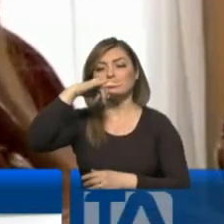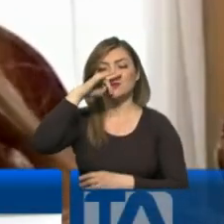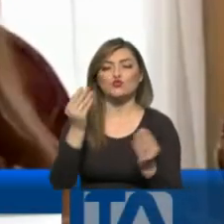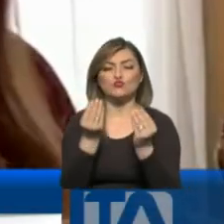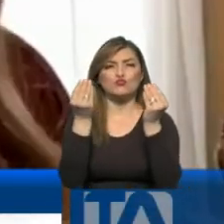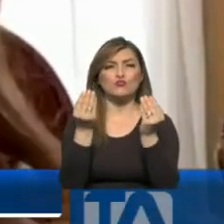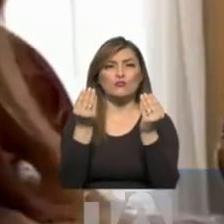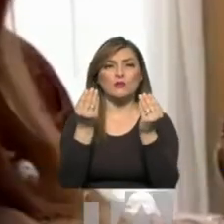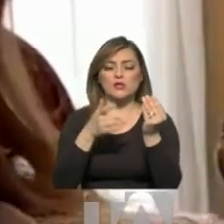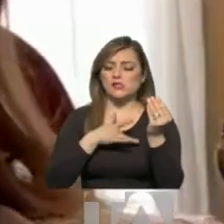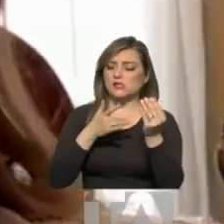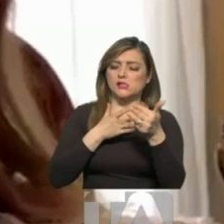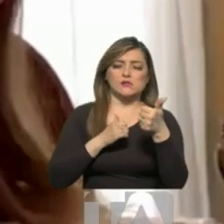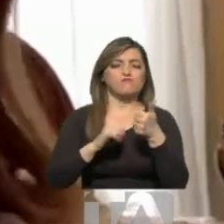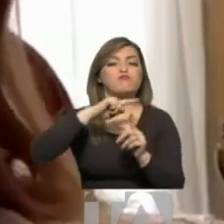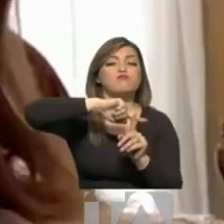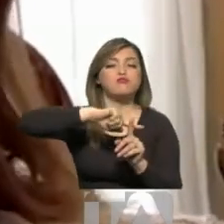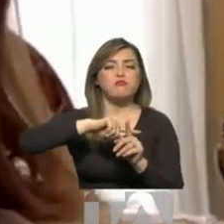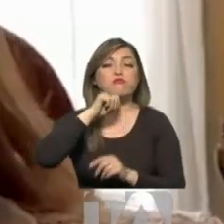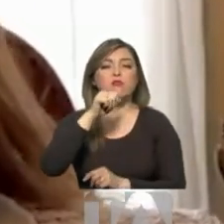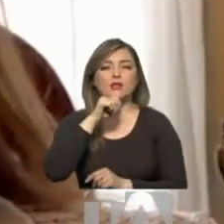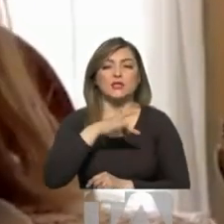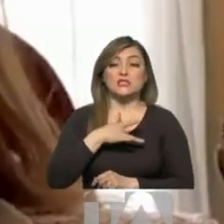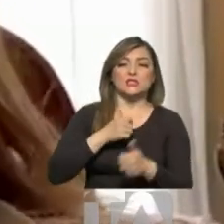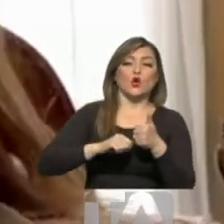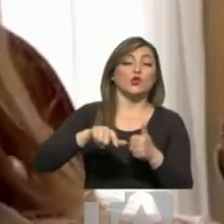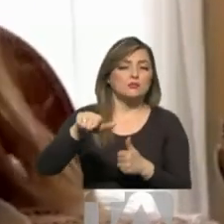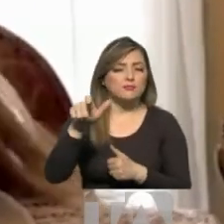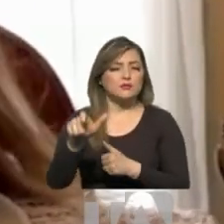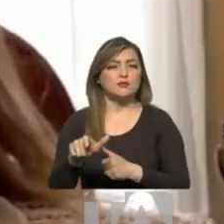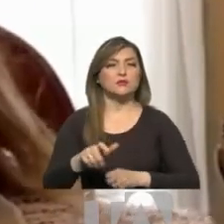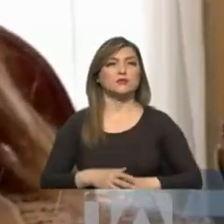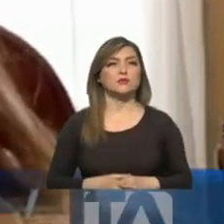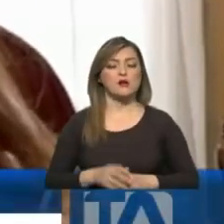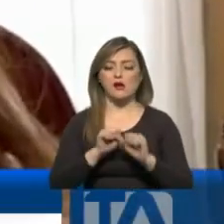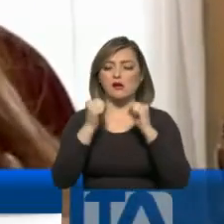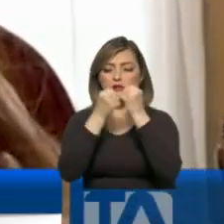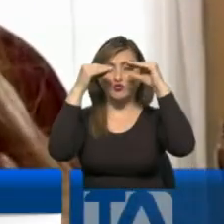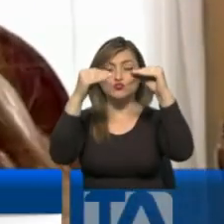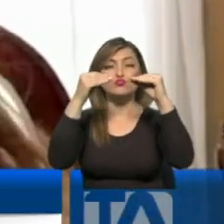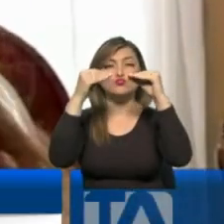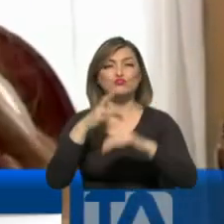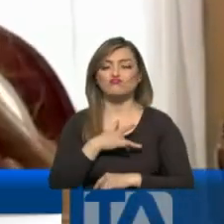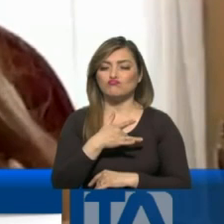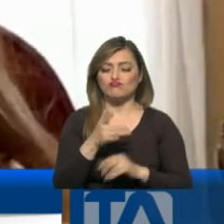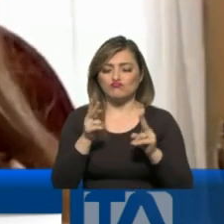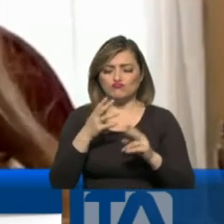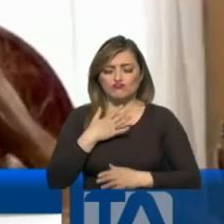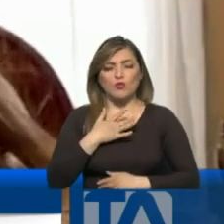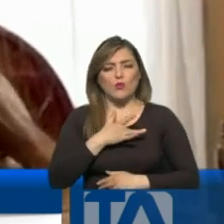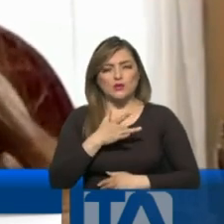los jóvenes, a tener empatía, porque es lo que más nos falta. Y en esta sociedad hay que enseñarles a tener